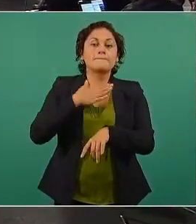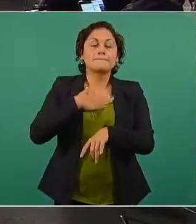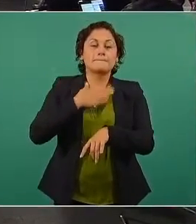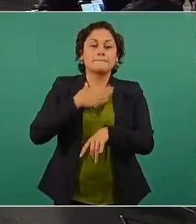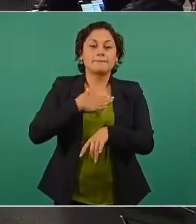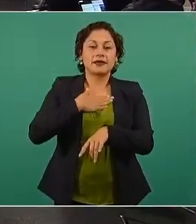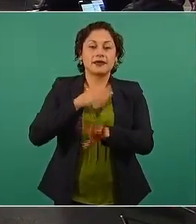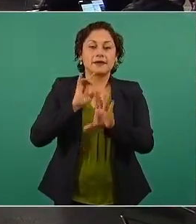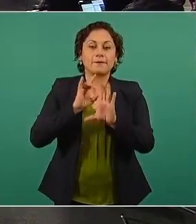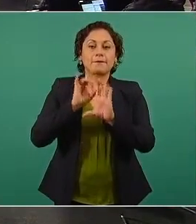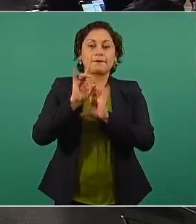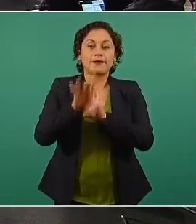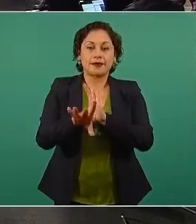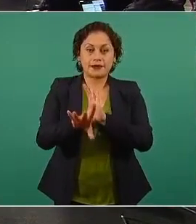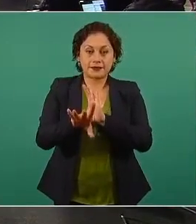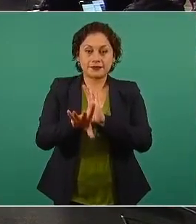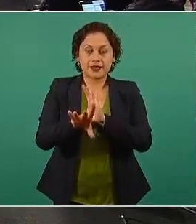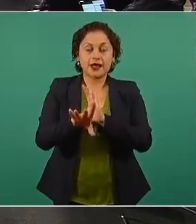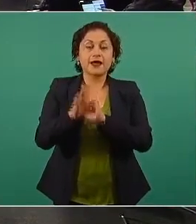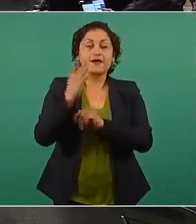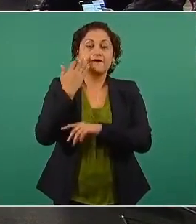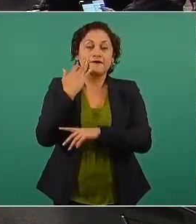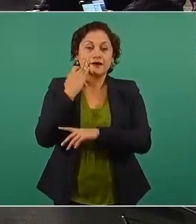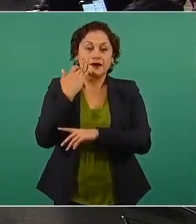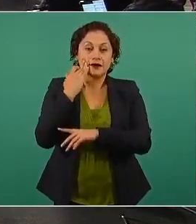en el Face.